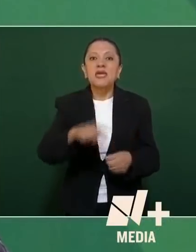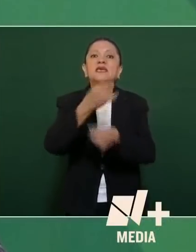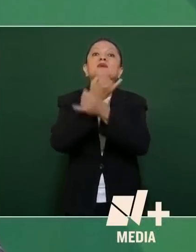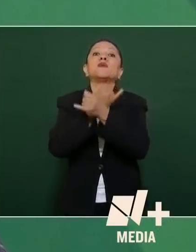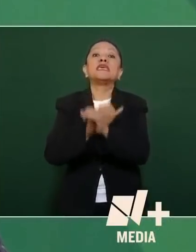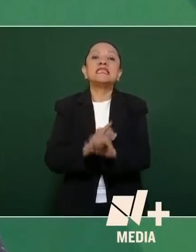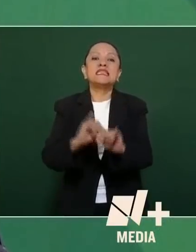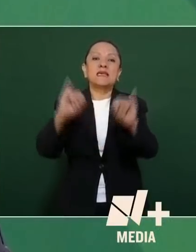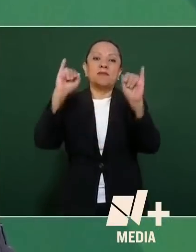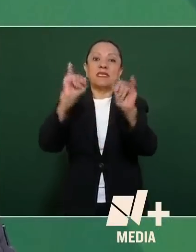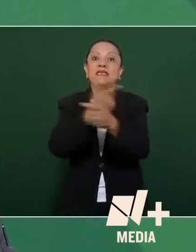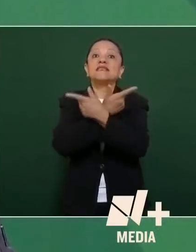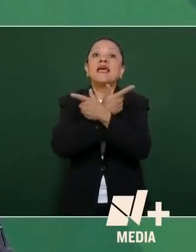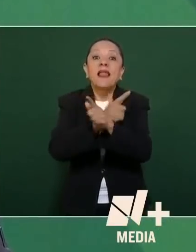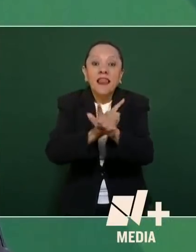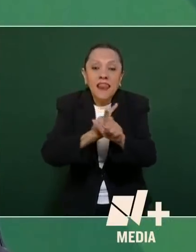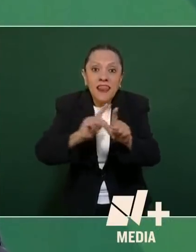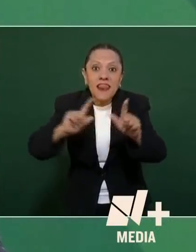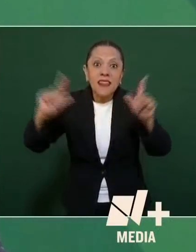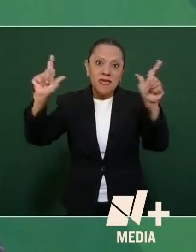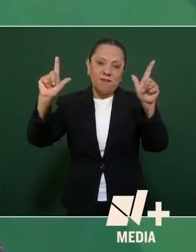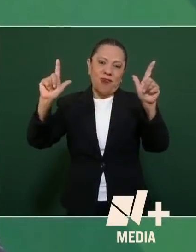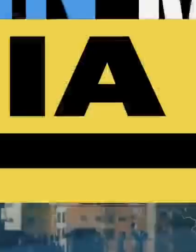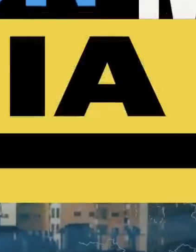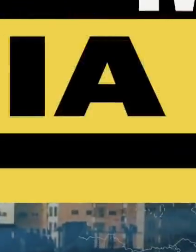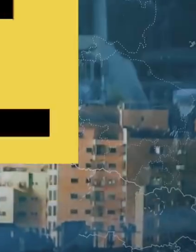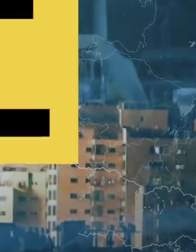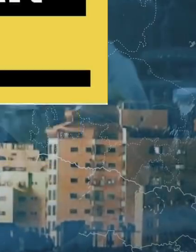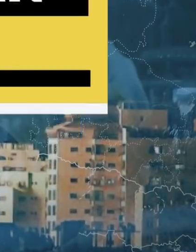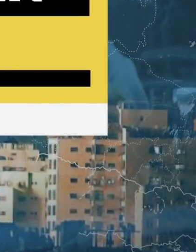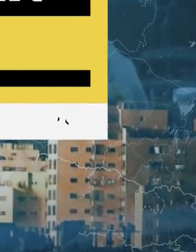independiente, libre y soberano.